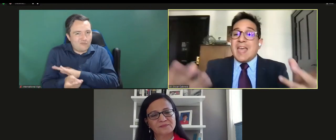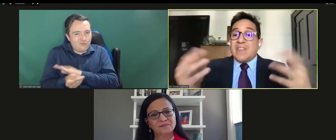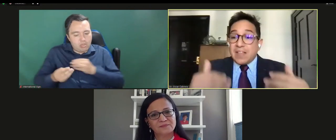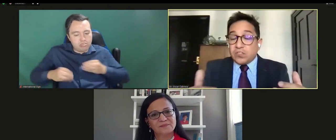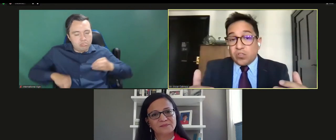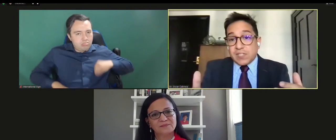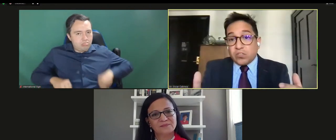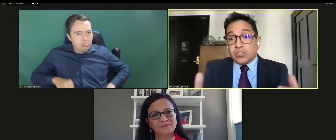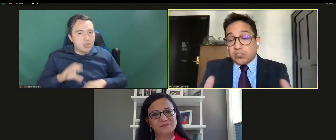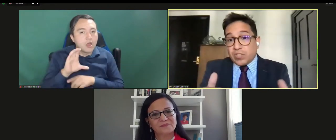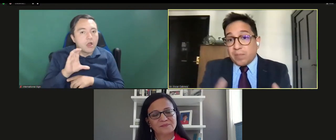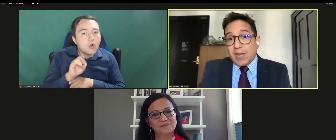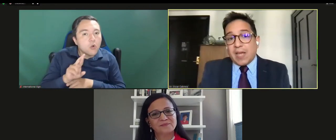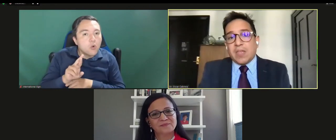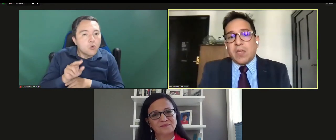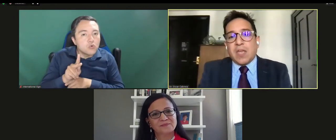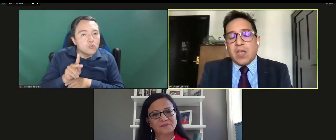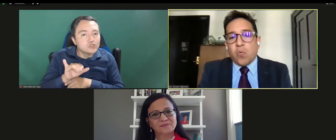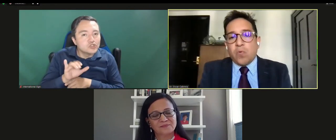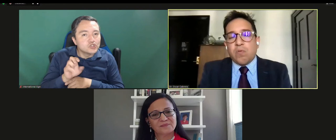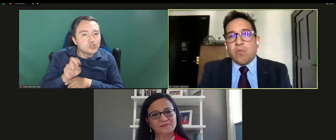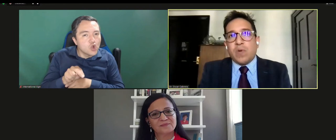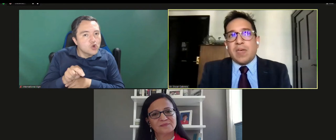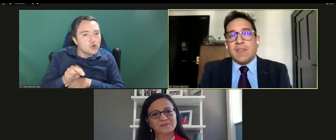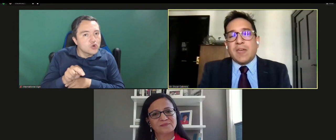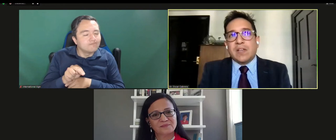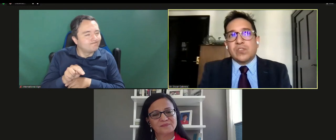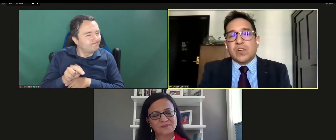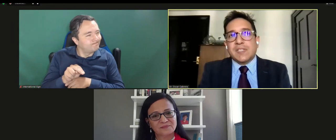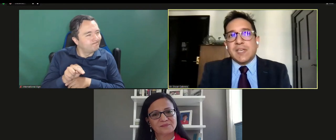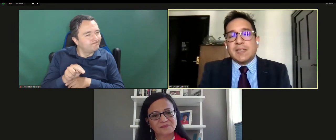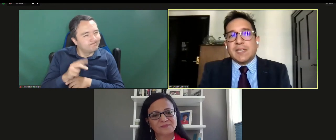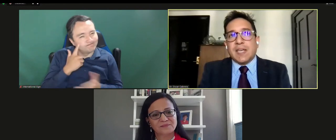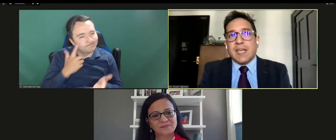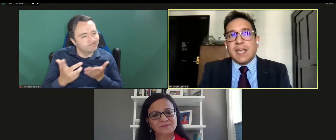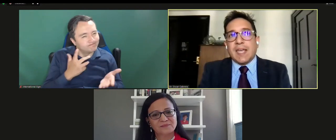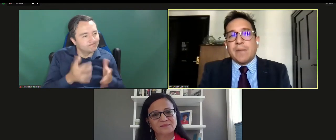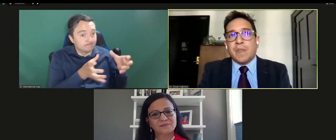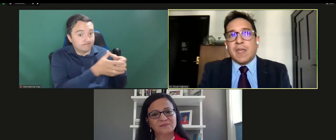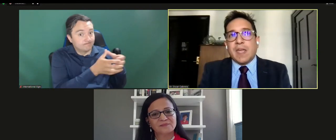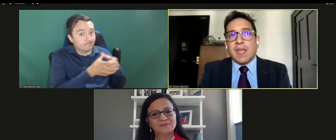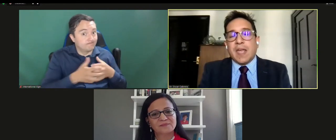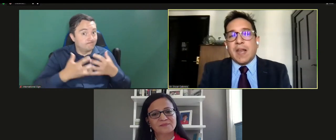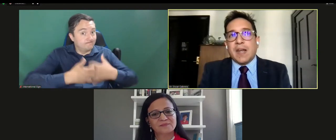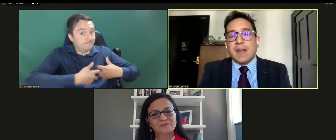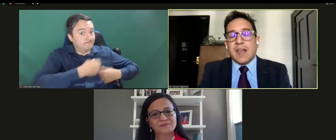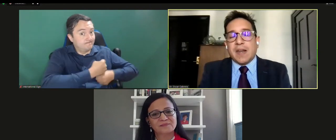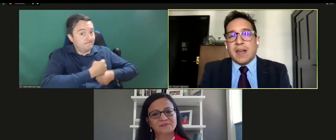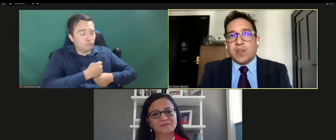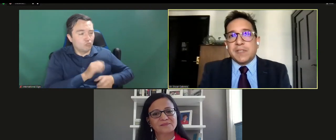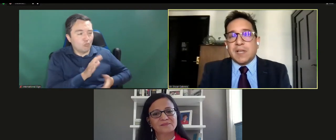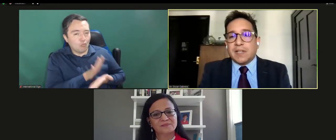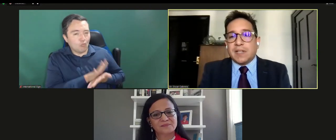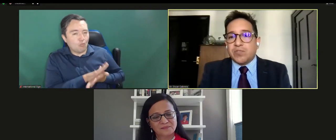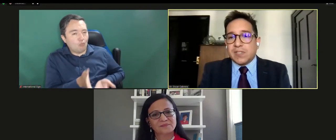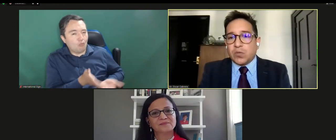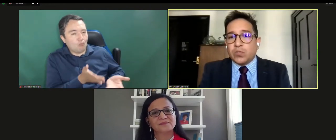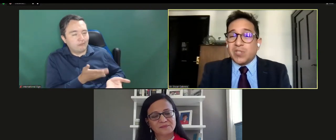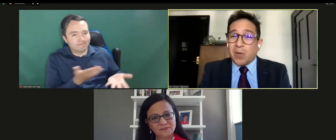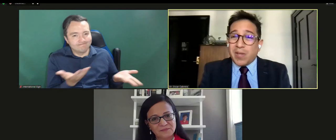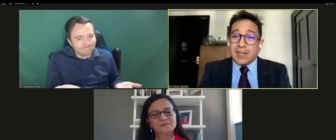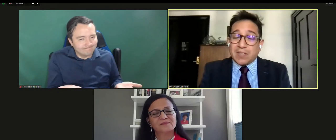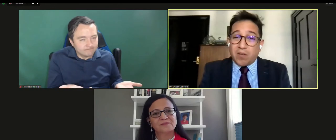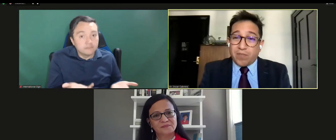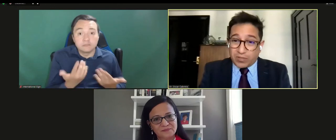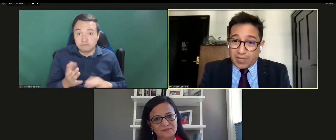eso dentro de ese contexto también hay una declaración reciente de el otro especial del derecho a la